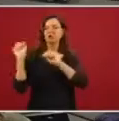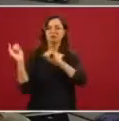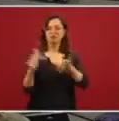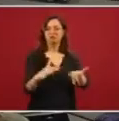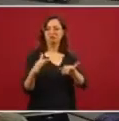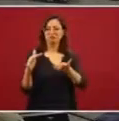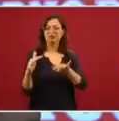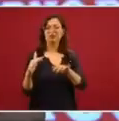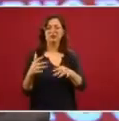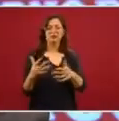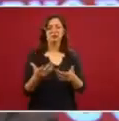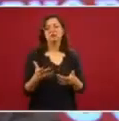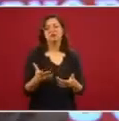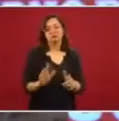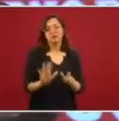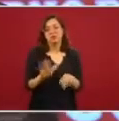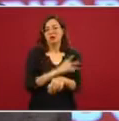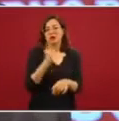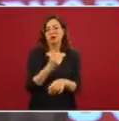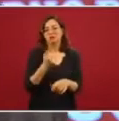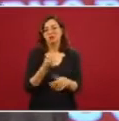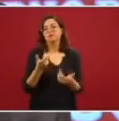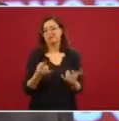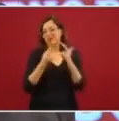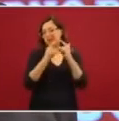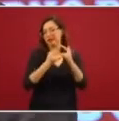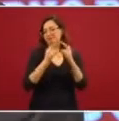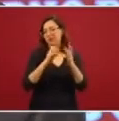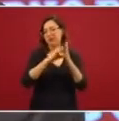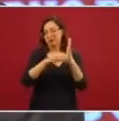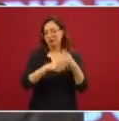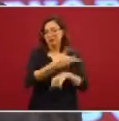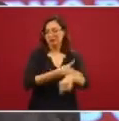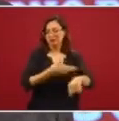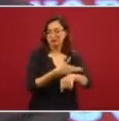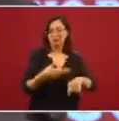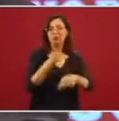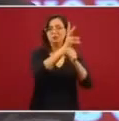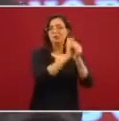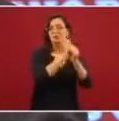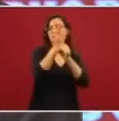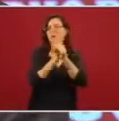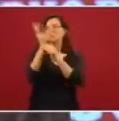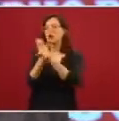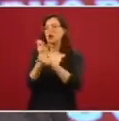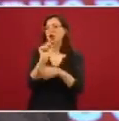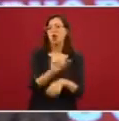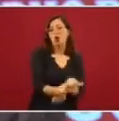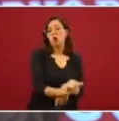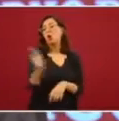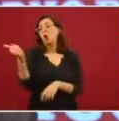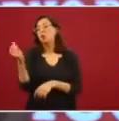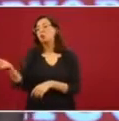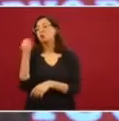desde su planeación así están diseñados es el caso de este tianguis en cambio hay otros eventos donde puede ser circunstancialmente que algún turista